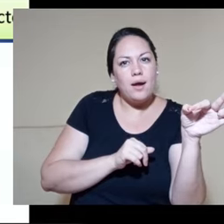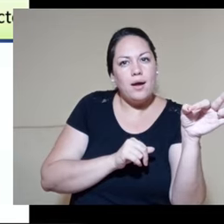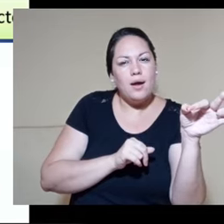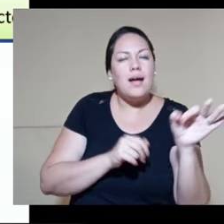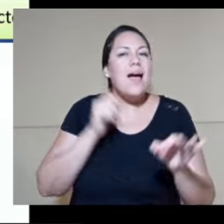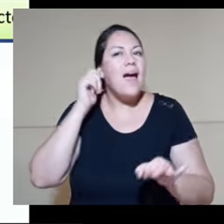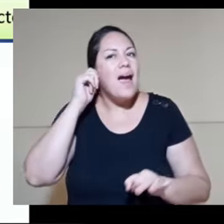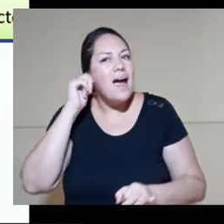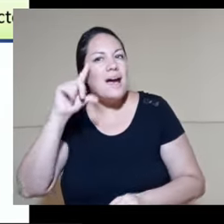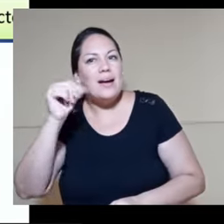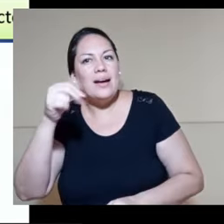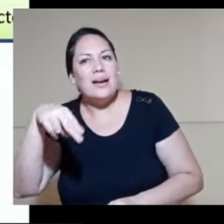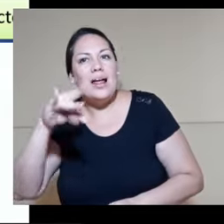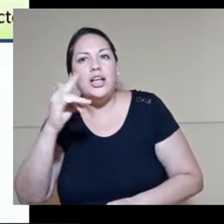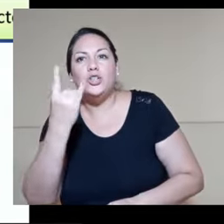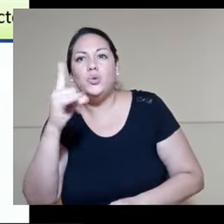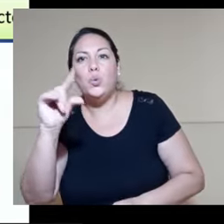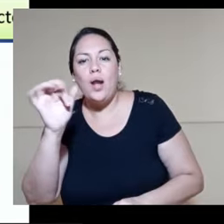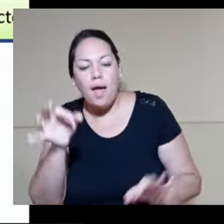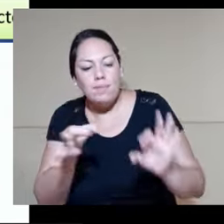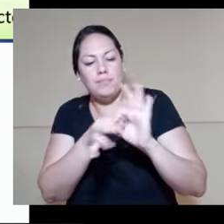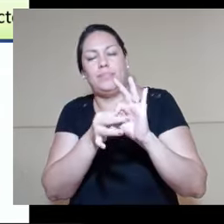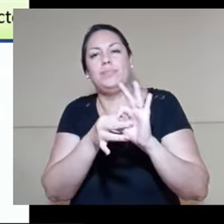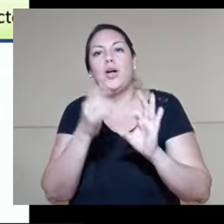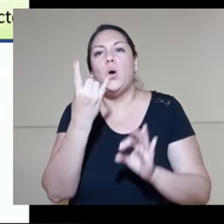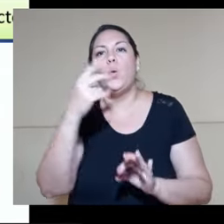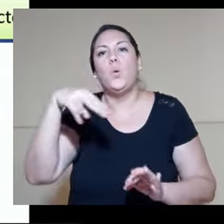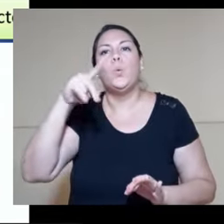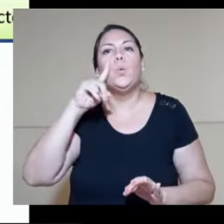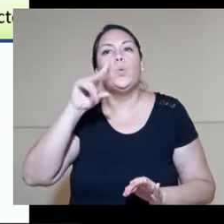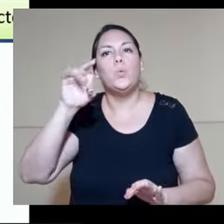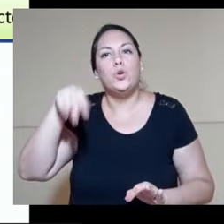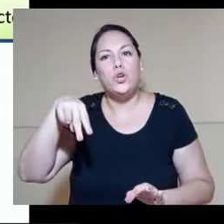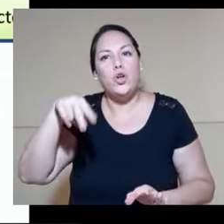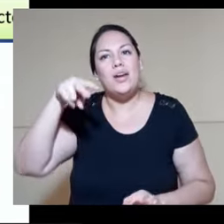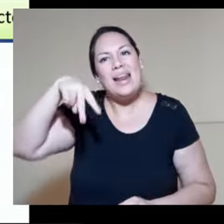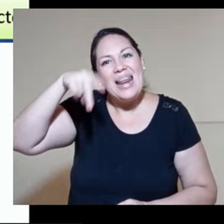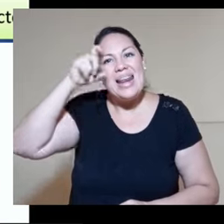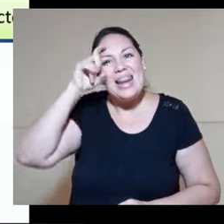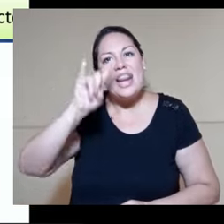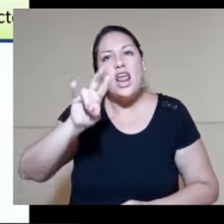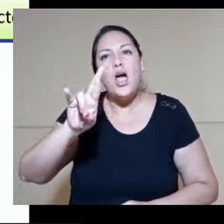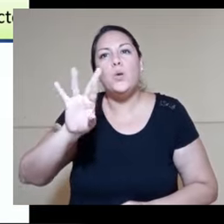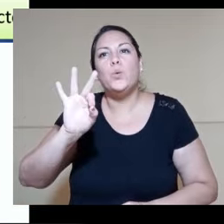pregunta examen. Profe, entonces, por ejemplo, cuando